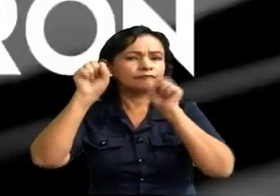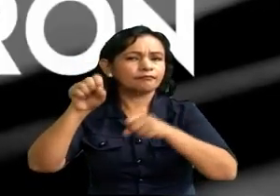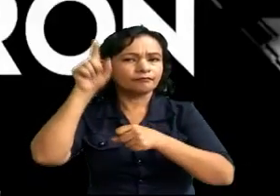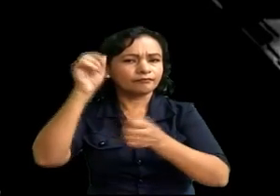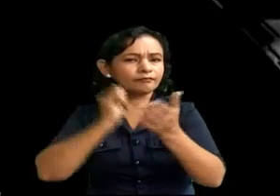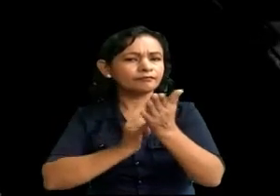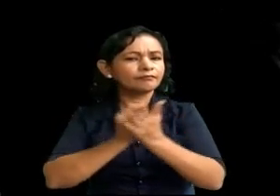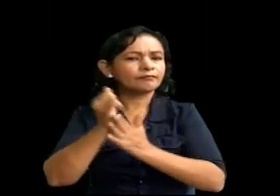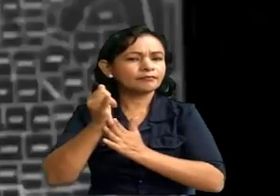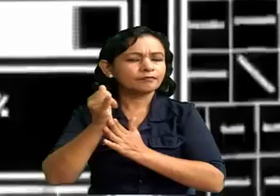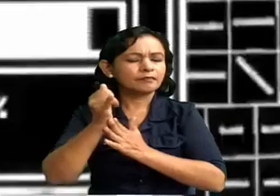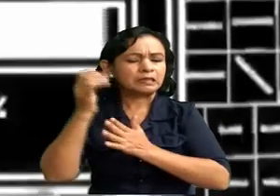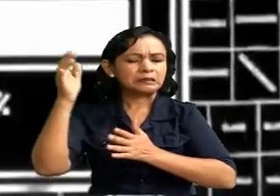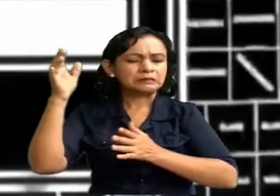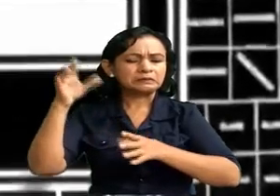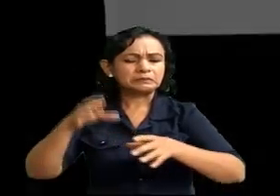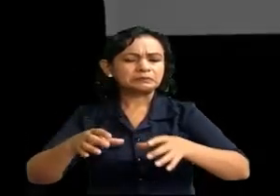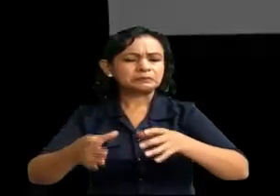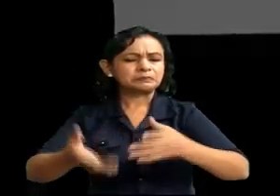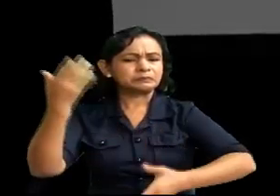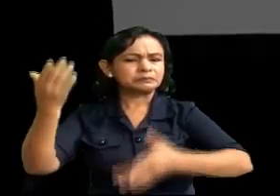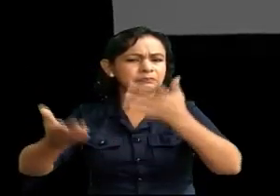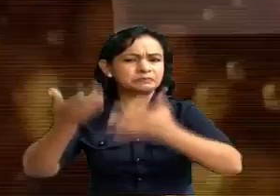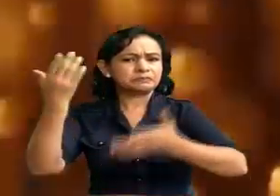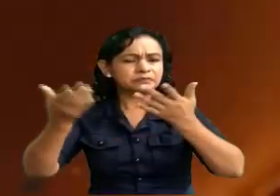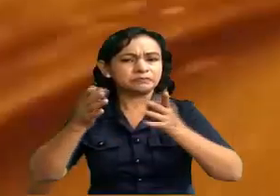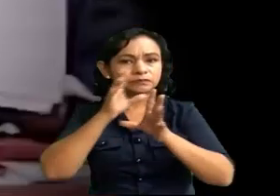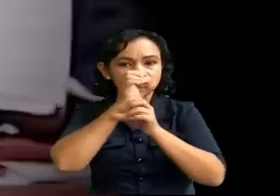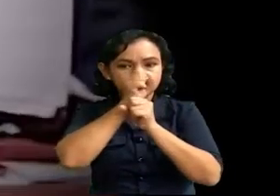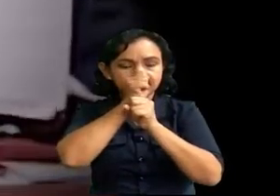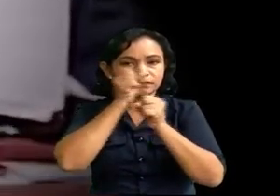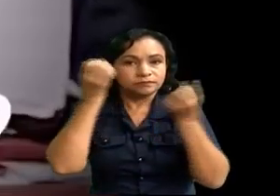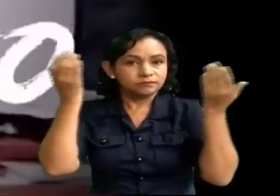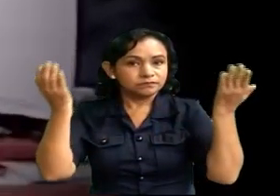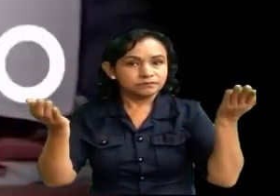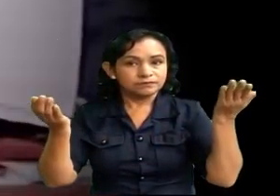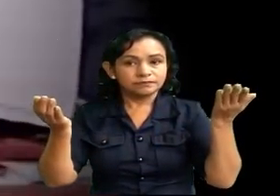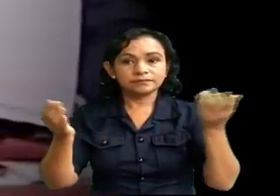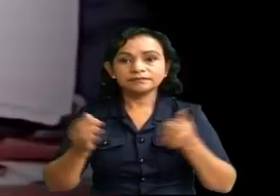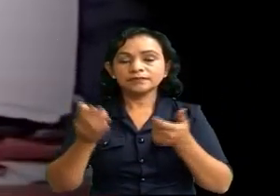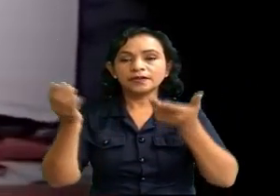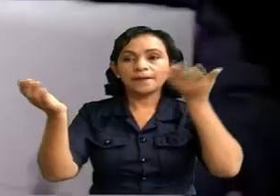Ellos se llevaron y se han llevado quién sabe cuántos secretos. Ah, el único